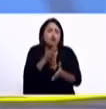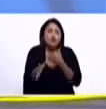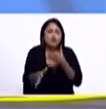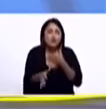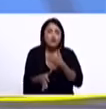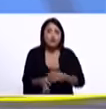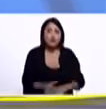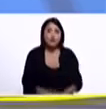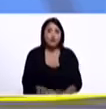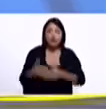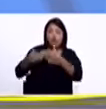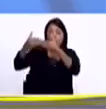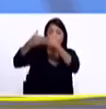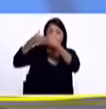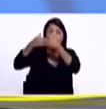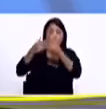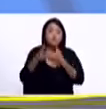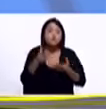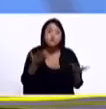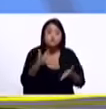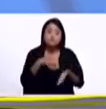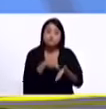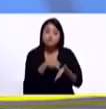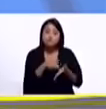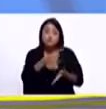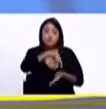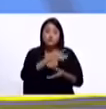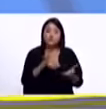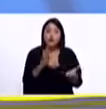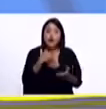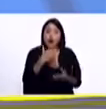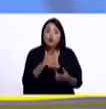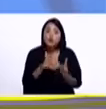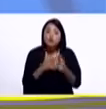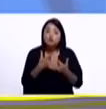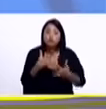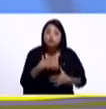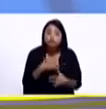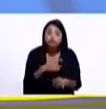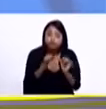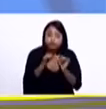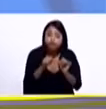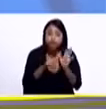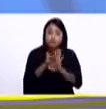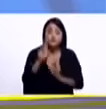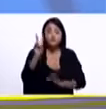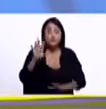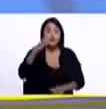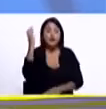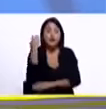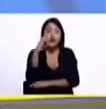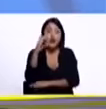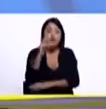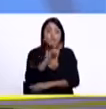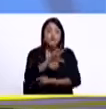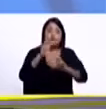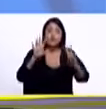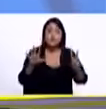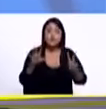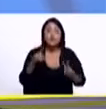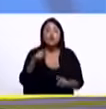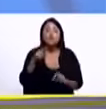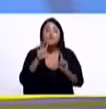chantajes que ponen en riesgo el acuerdo de Barbados y ratificar el interés nacional en el mismo. Caracas, 26